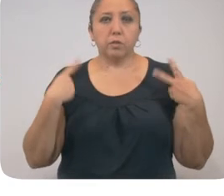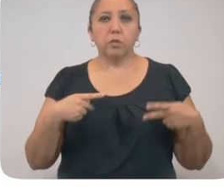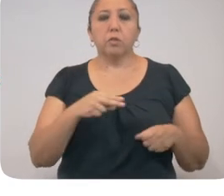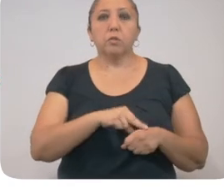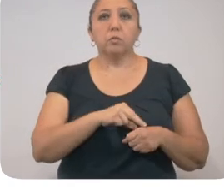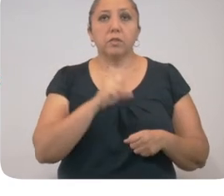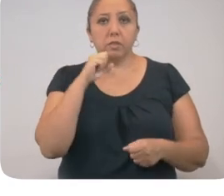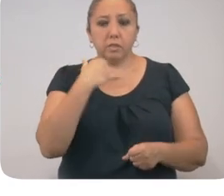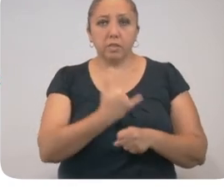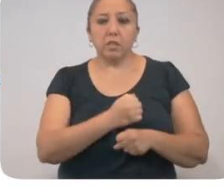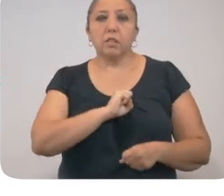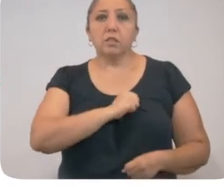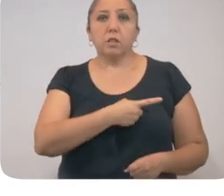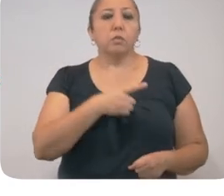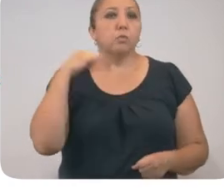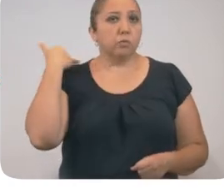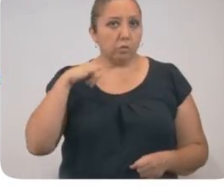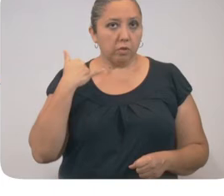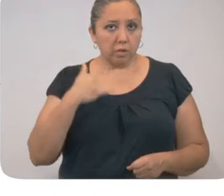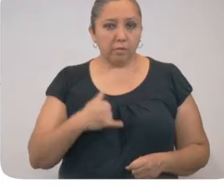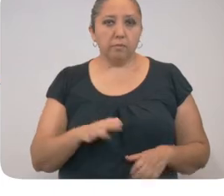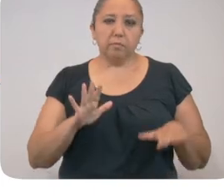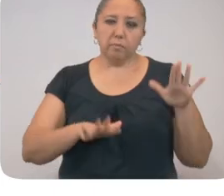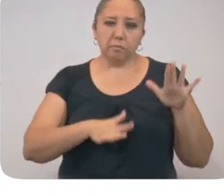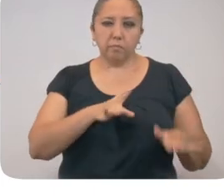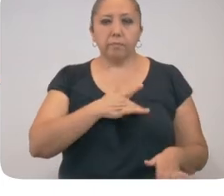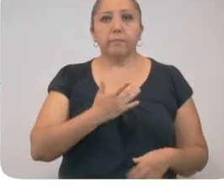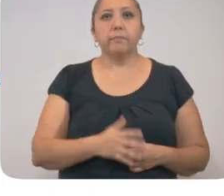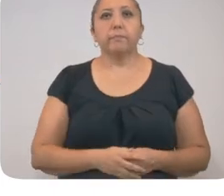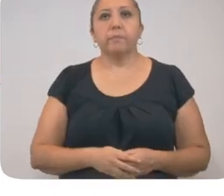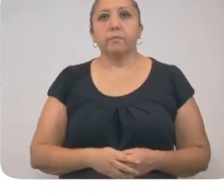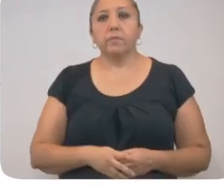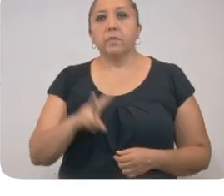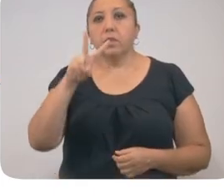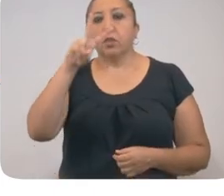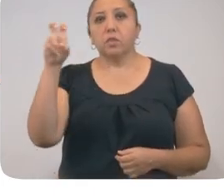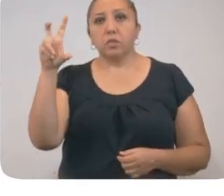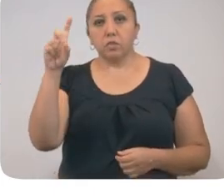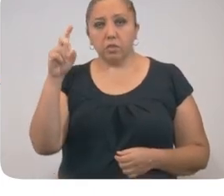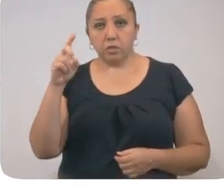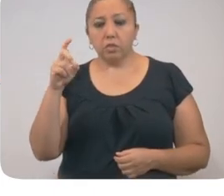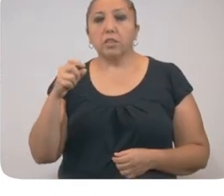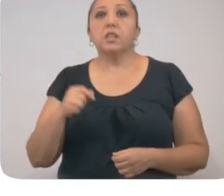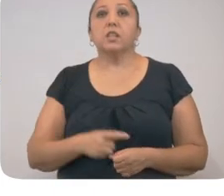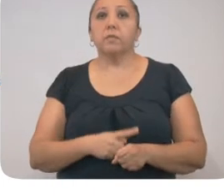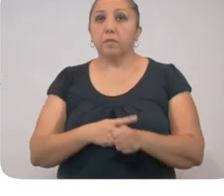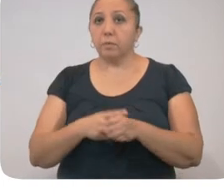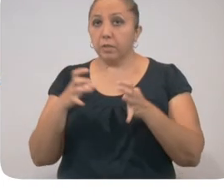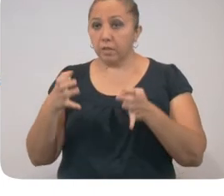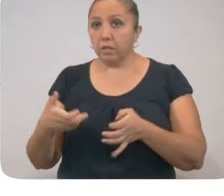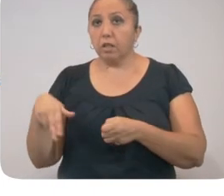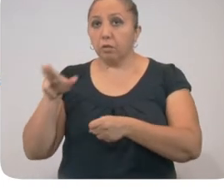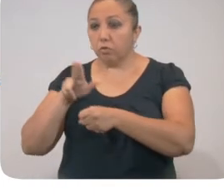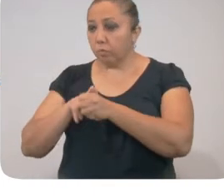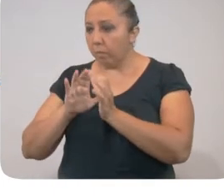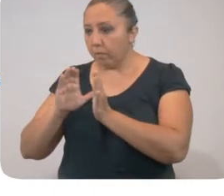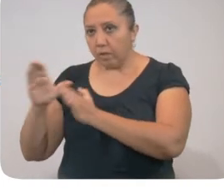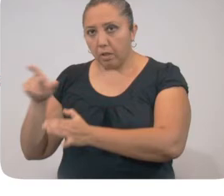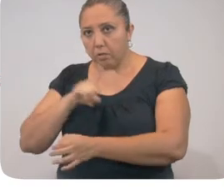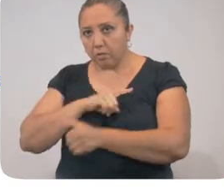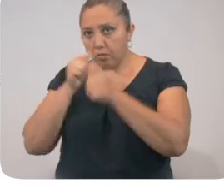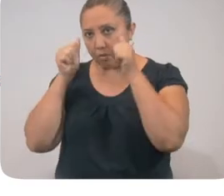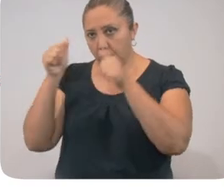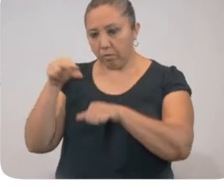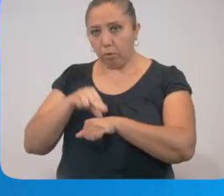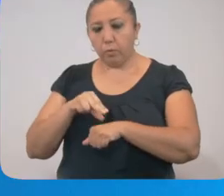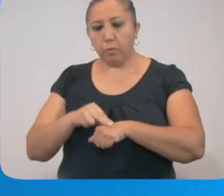médico de la Secretaría de Salud de Yucatán. Presentan síntomas leves. 230 de los casos confirmados están hospitalizados y en aislamiento